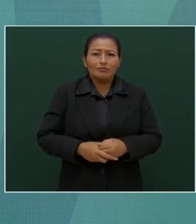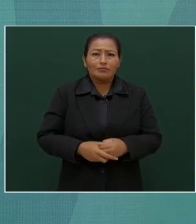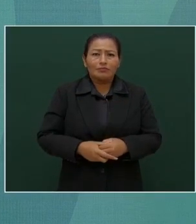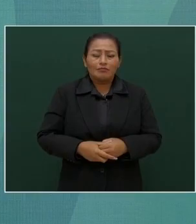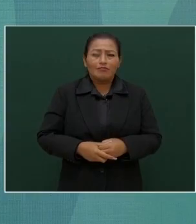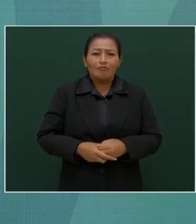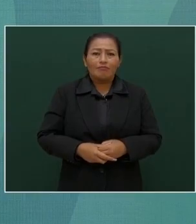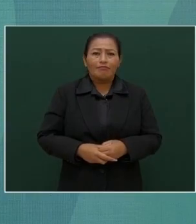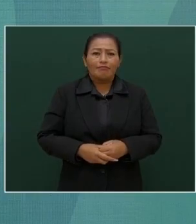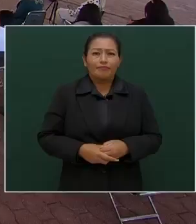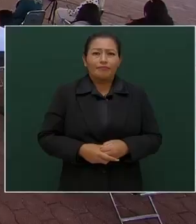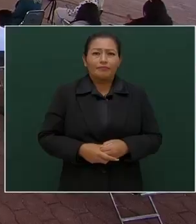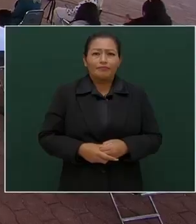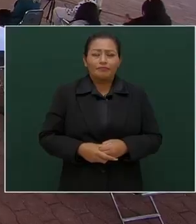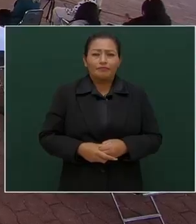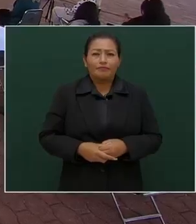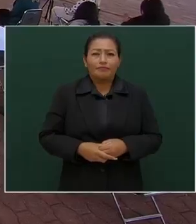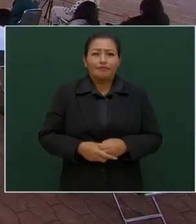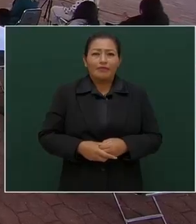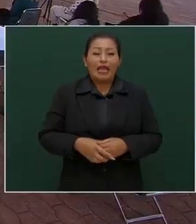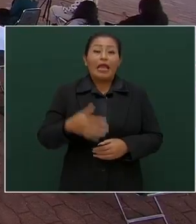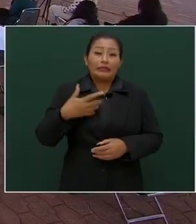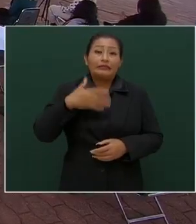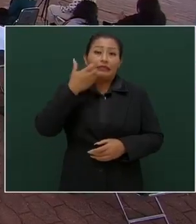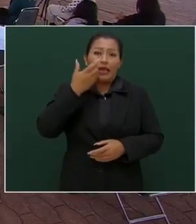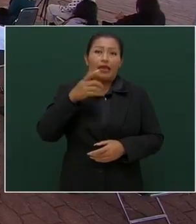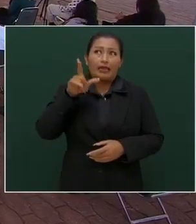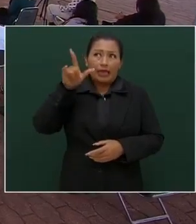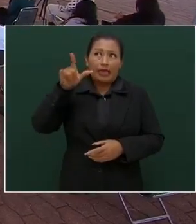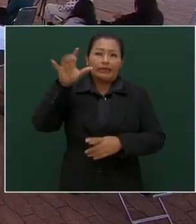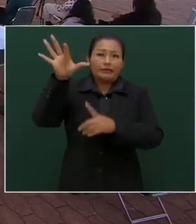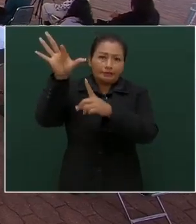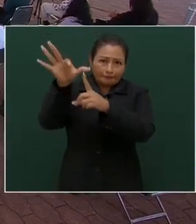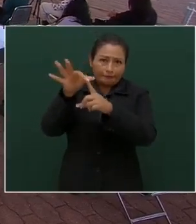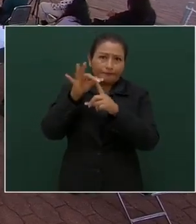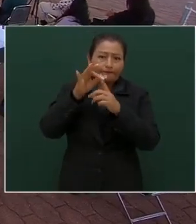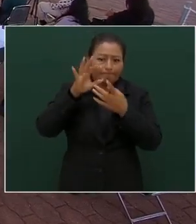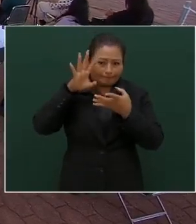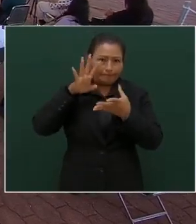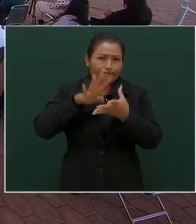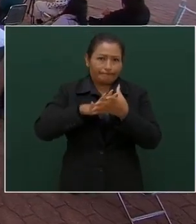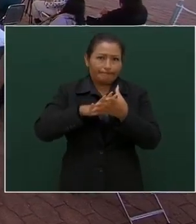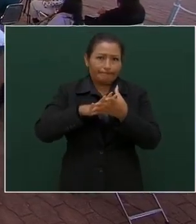los trámites para solicitar órdenes de aprehensión